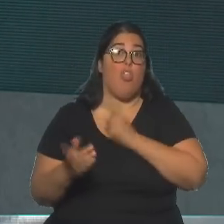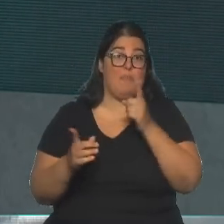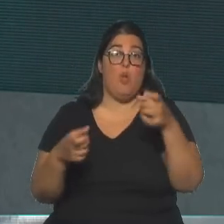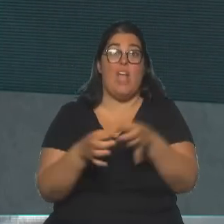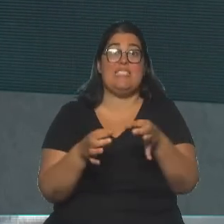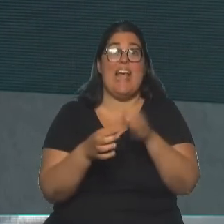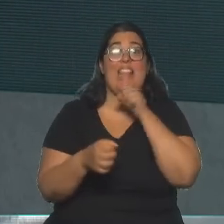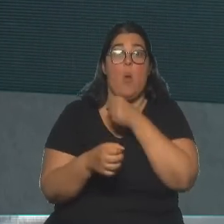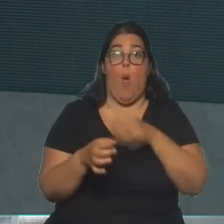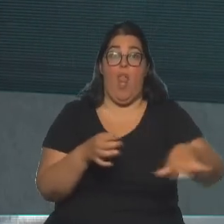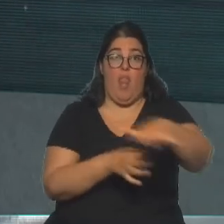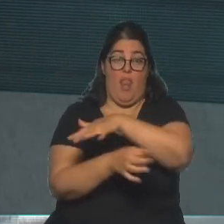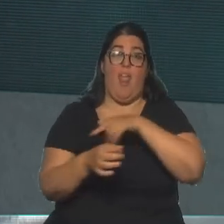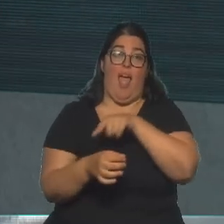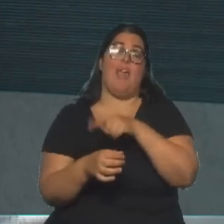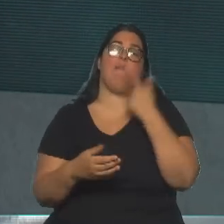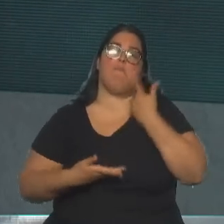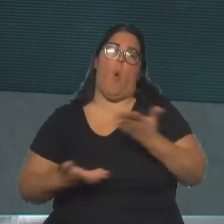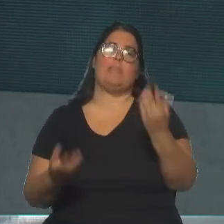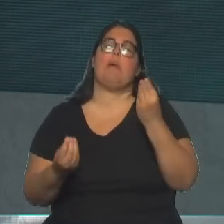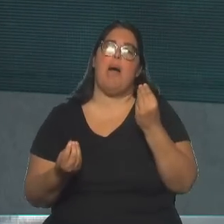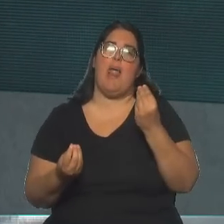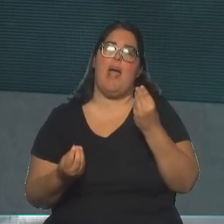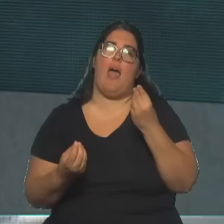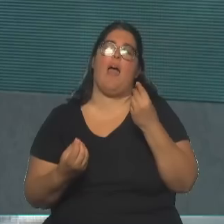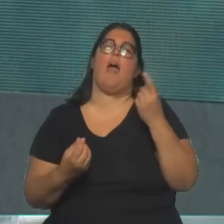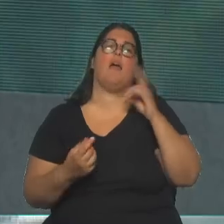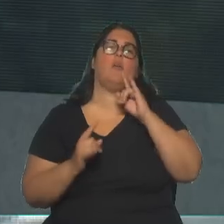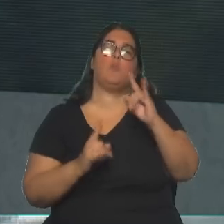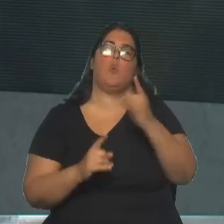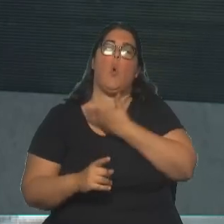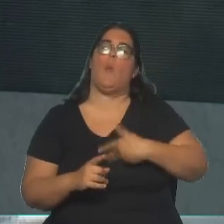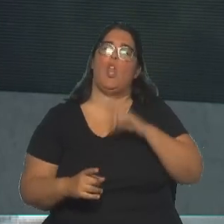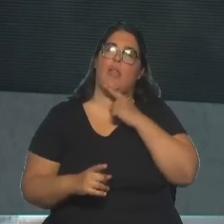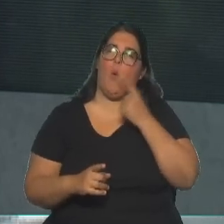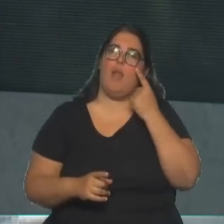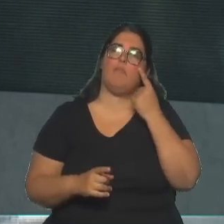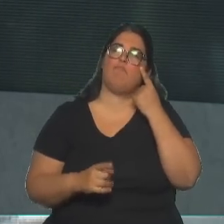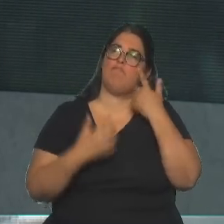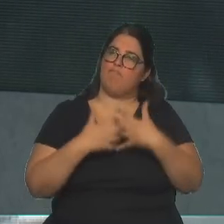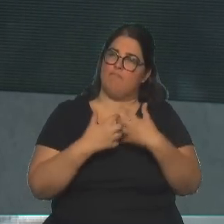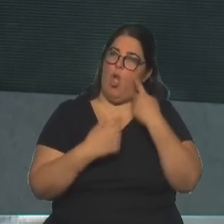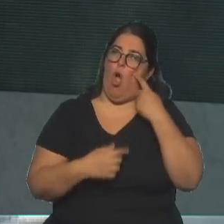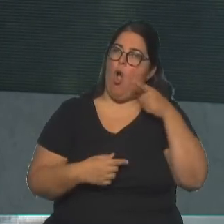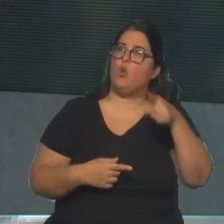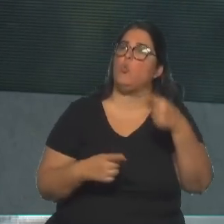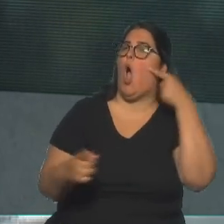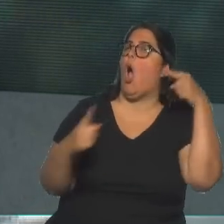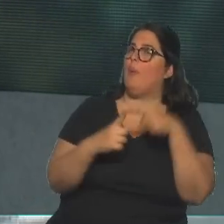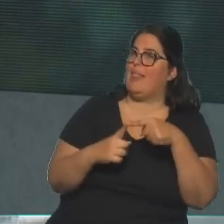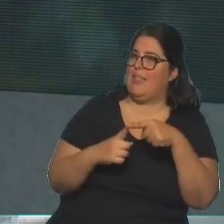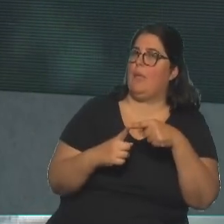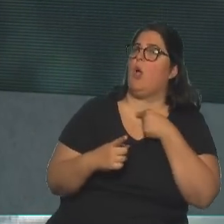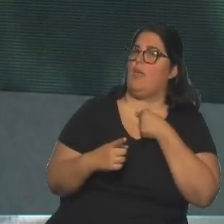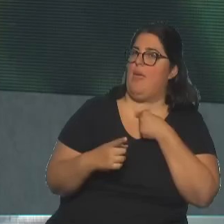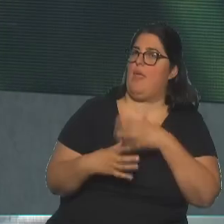Taiwán es hacer reflexionar al gobierno taiwanés con respecto de su objetivo de ampliar